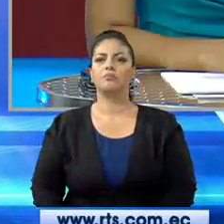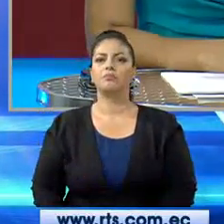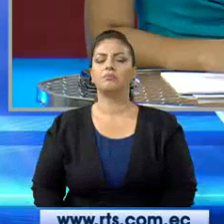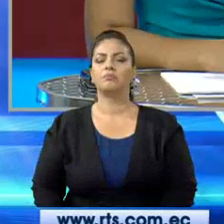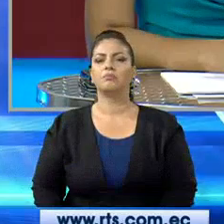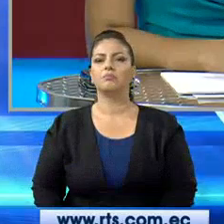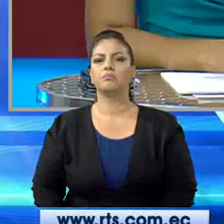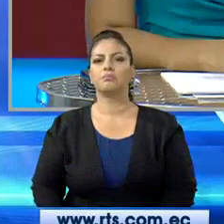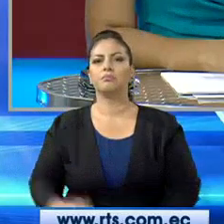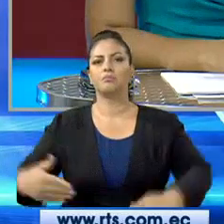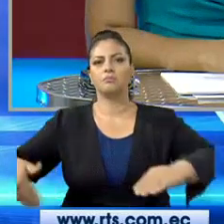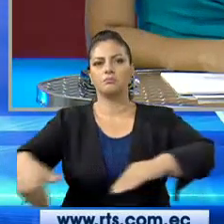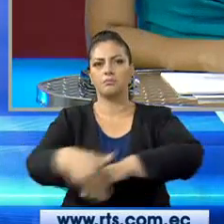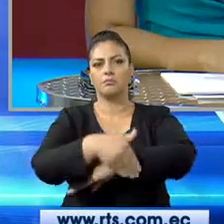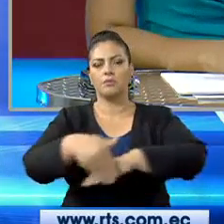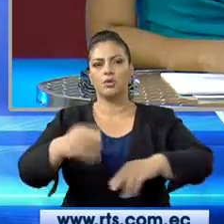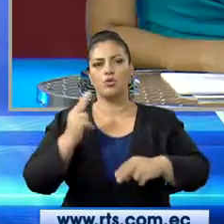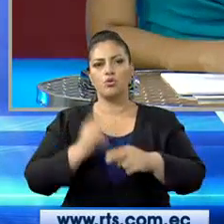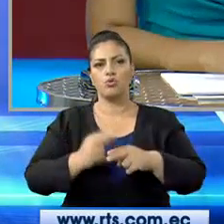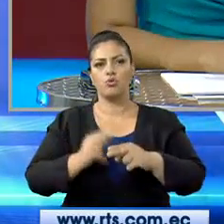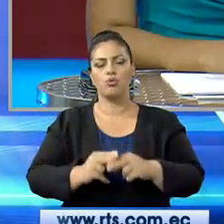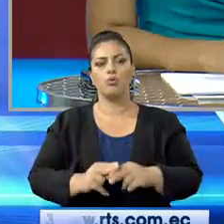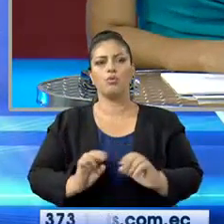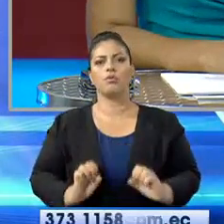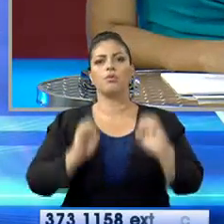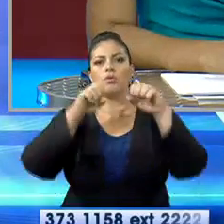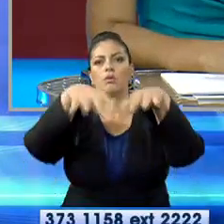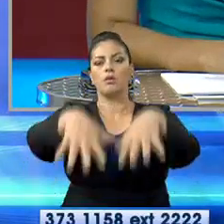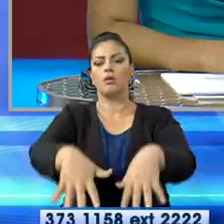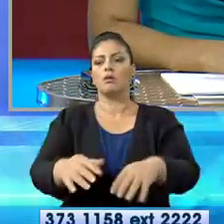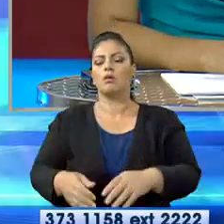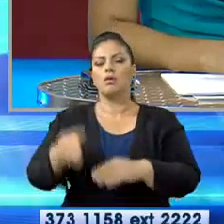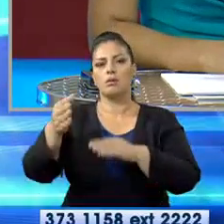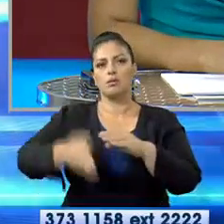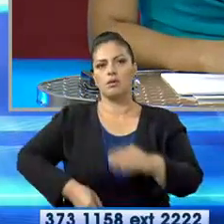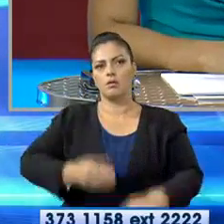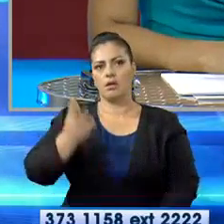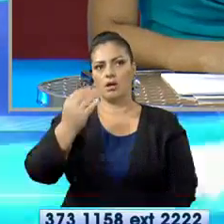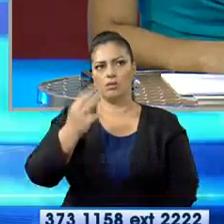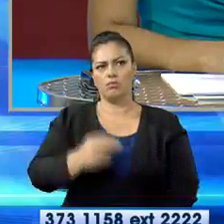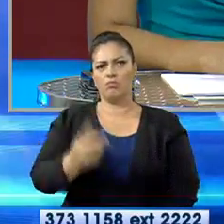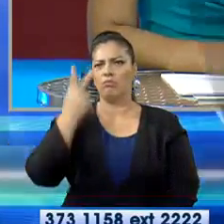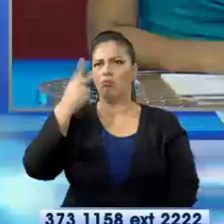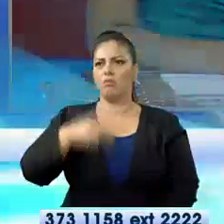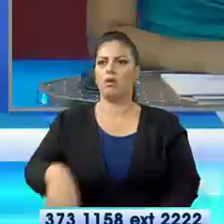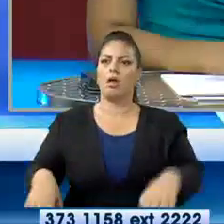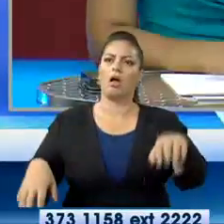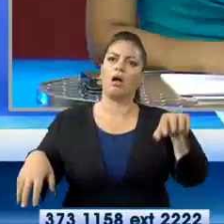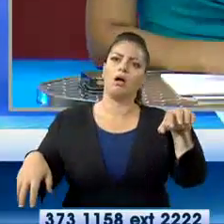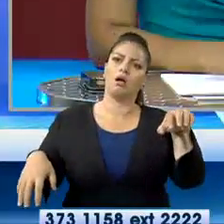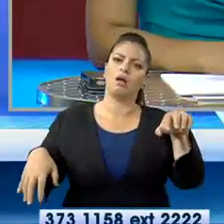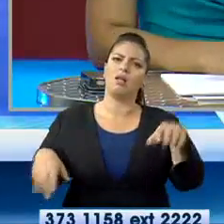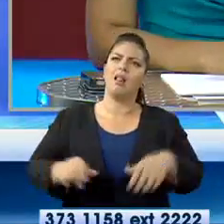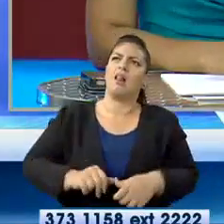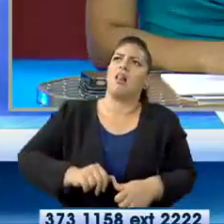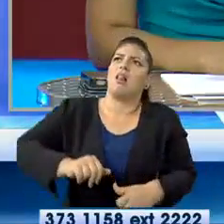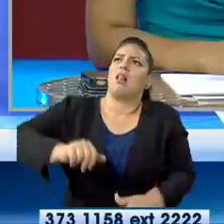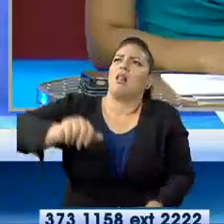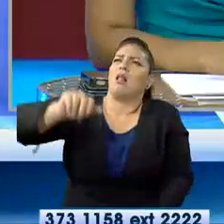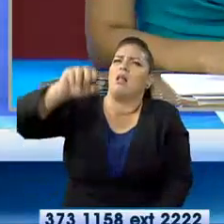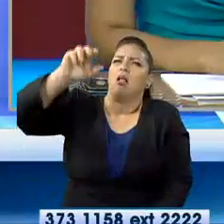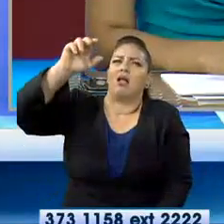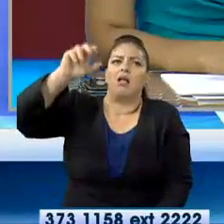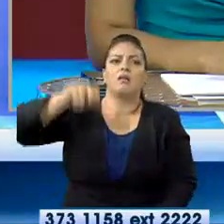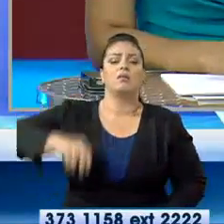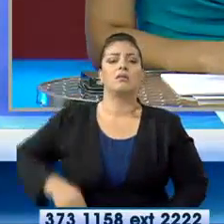Acá estamos en Febres Cordero y la 14, en donde aquí encontramos un año viejo gigante. Un monigote gigante que es parte de la ruta